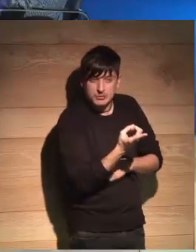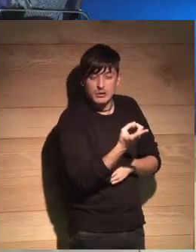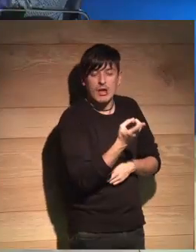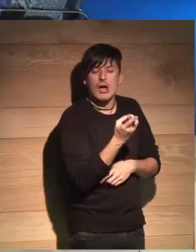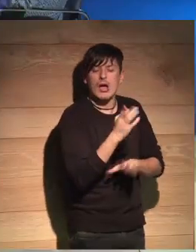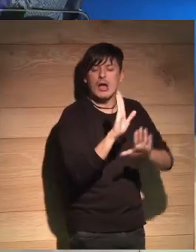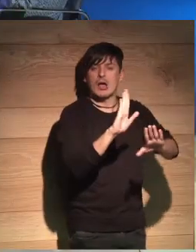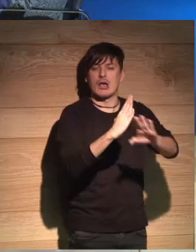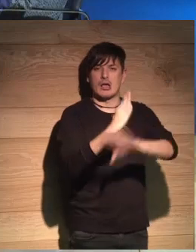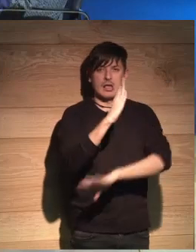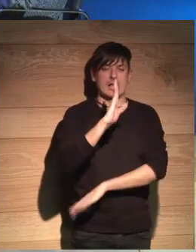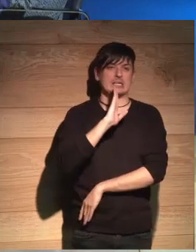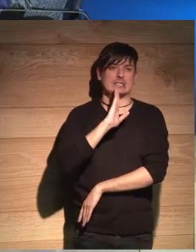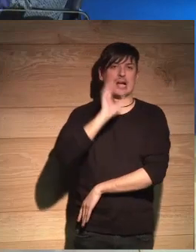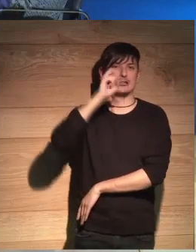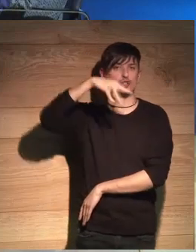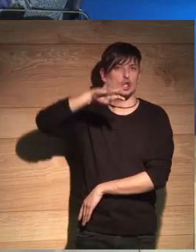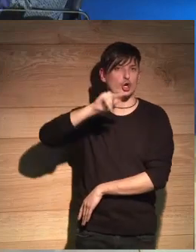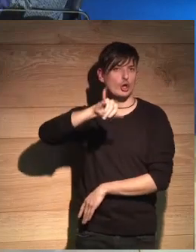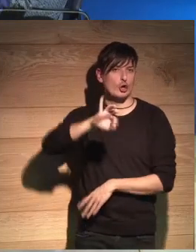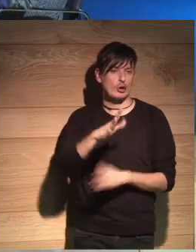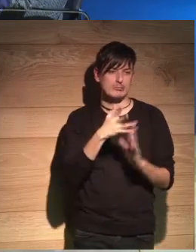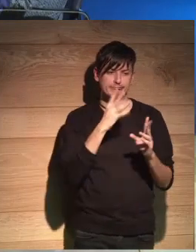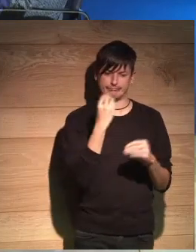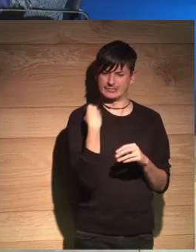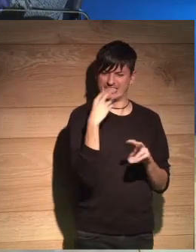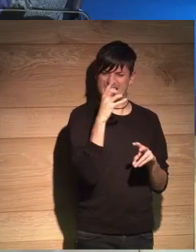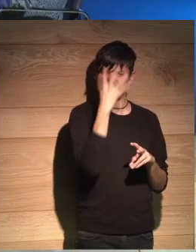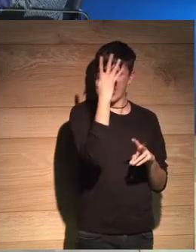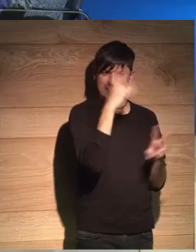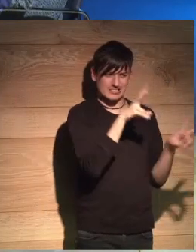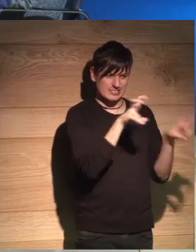Antonio por los temas del libro, que de dónde salen las ideas